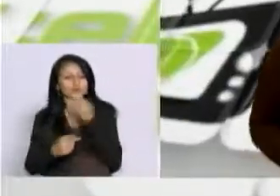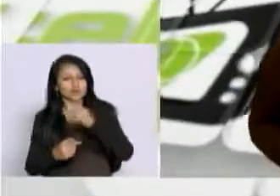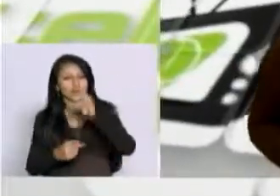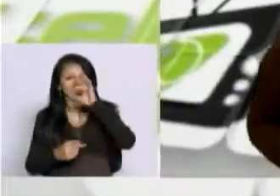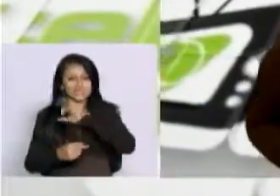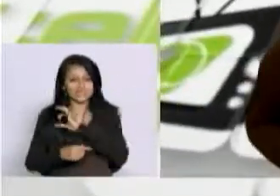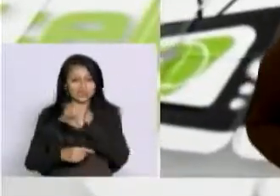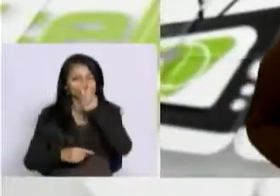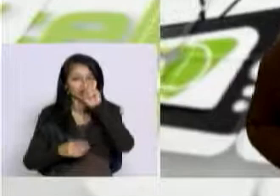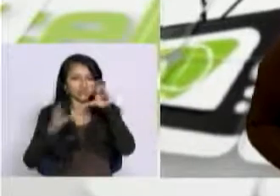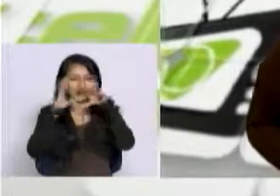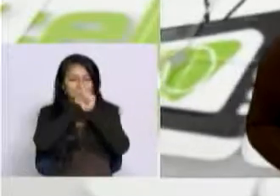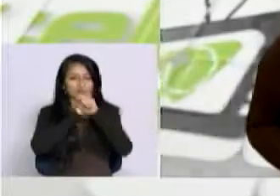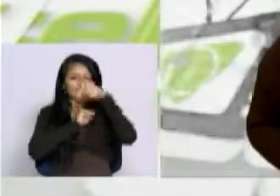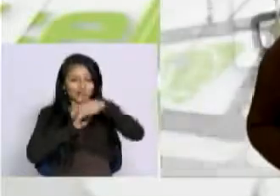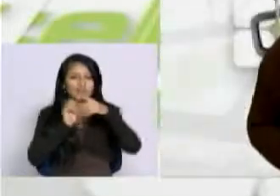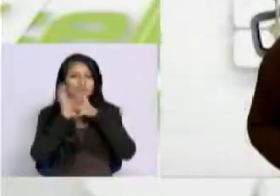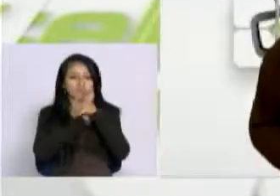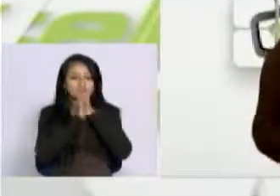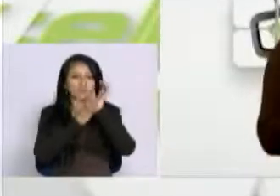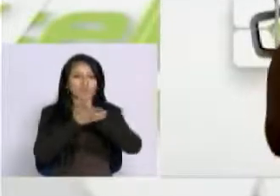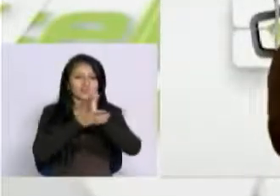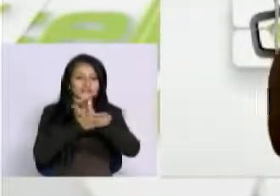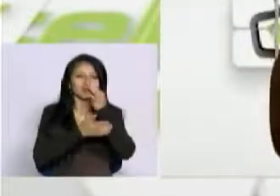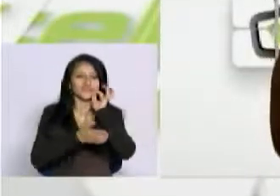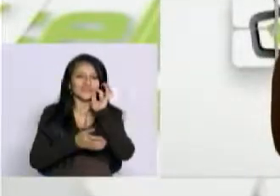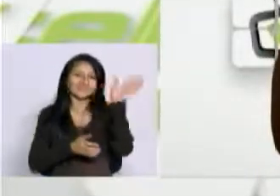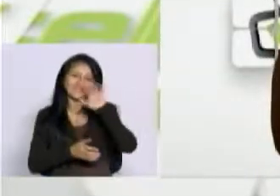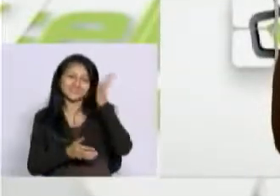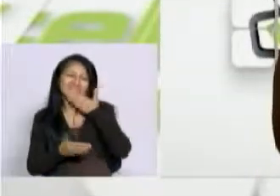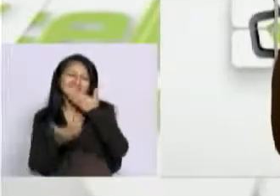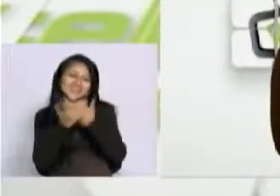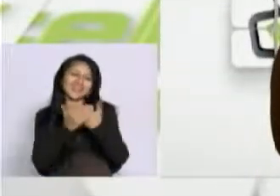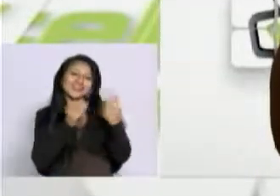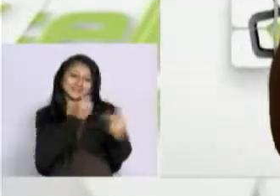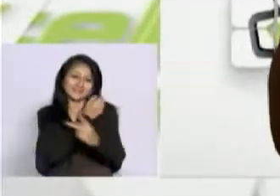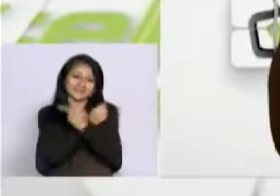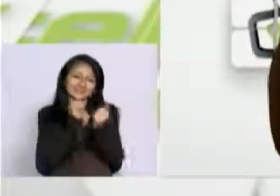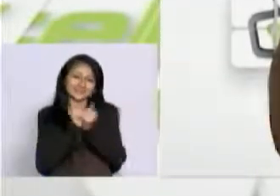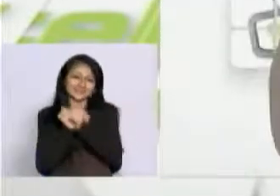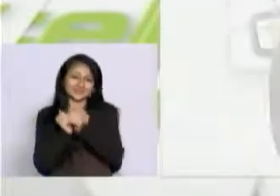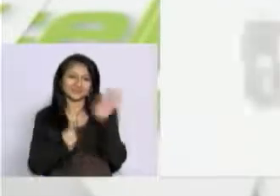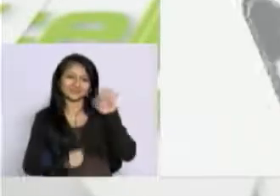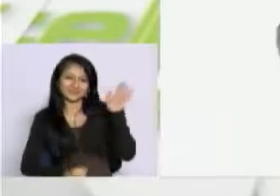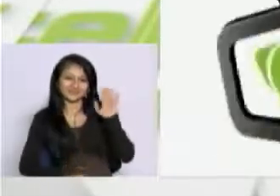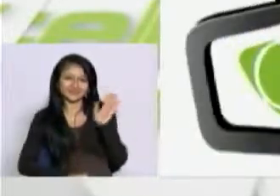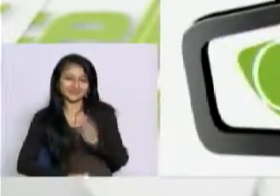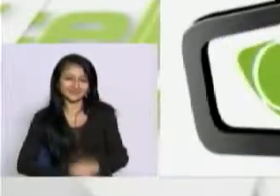7 de la noche en este su espacio Telecafé TV. Hasta pronto y gracias por su compañía.